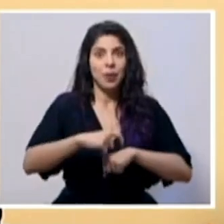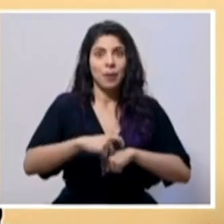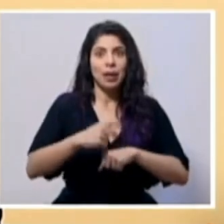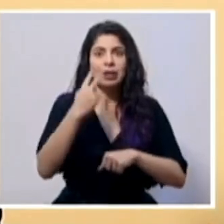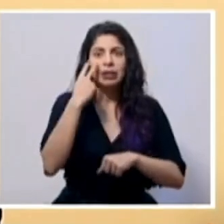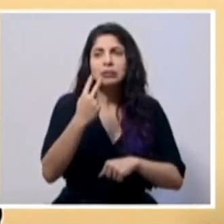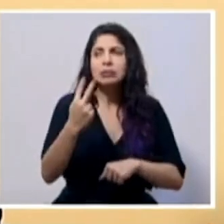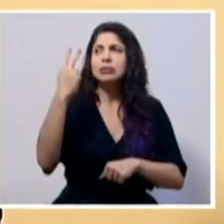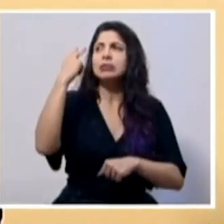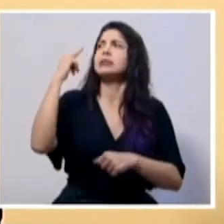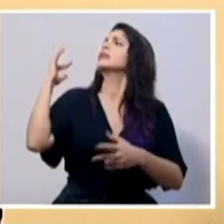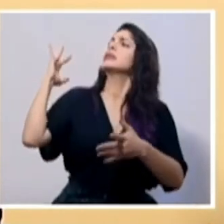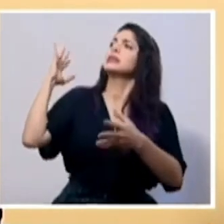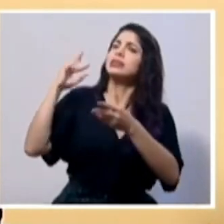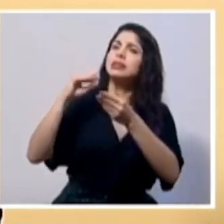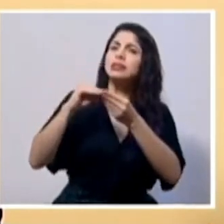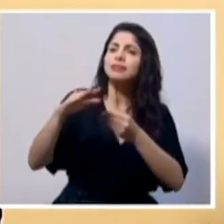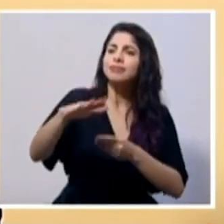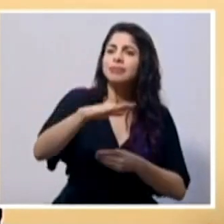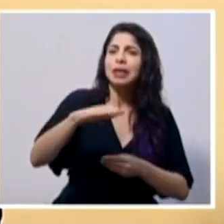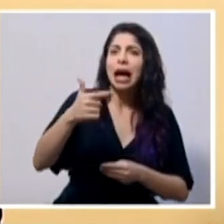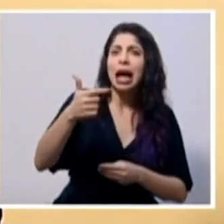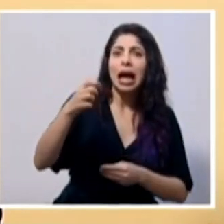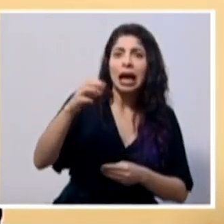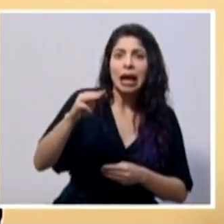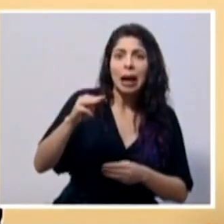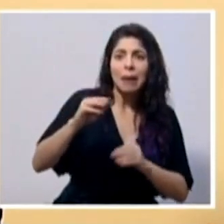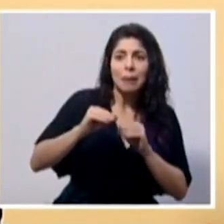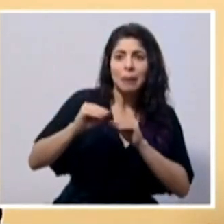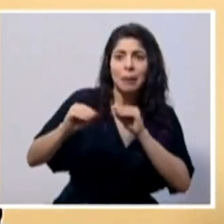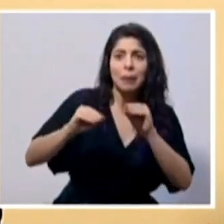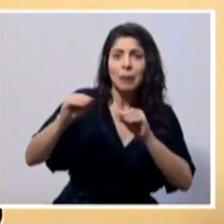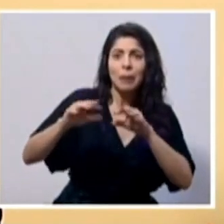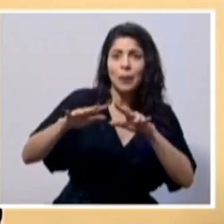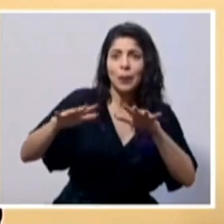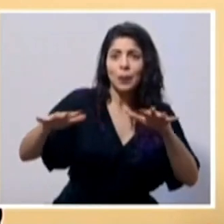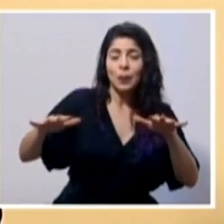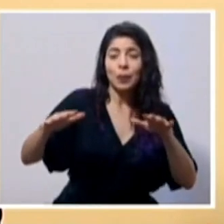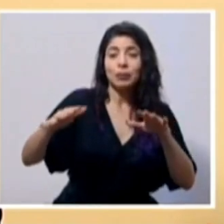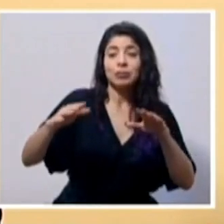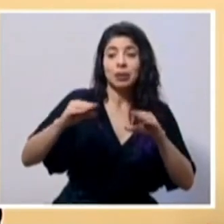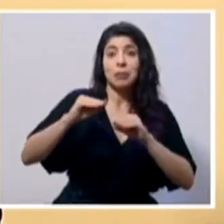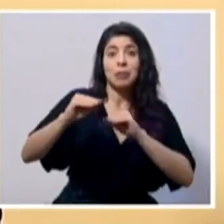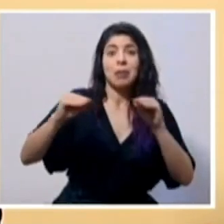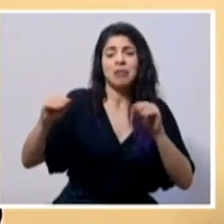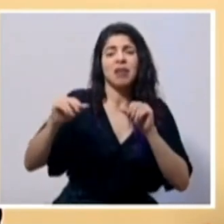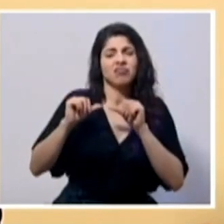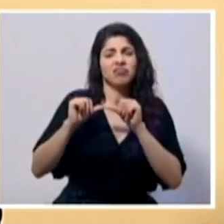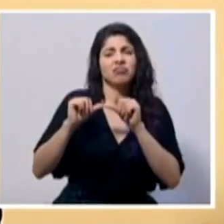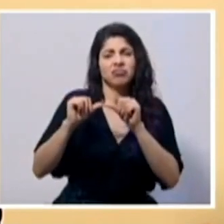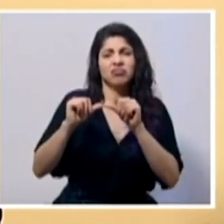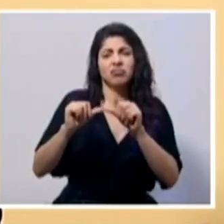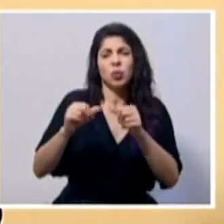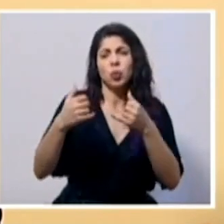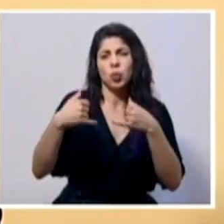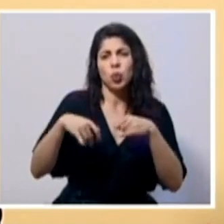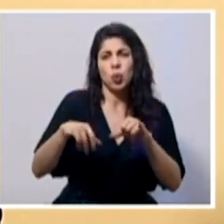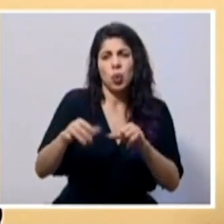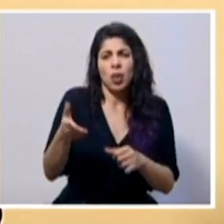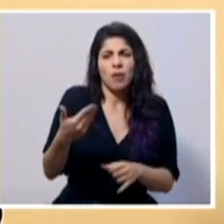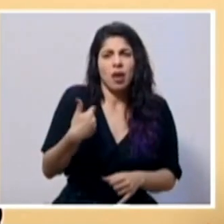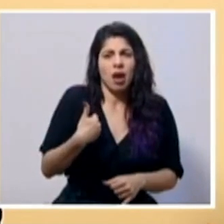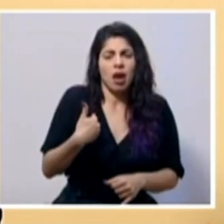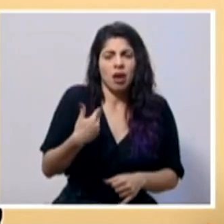va el balance en la GAMI? La transmisión comunitaria pues la transmisión se ha mantenido todavía y se mantiene.